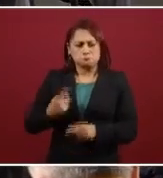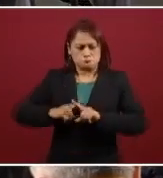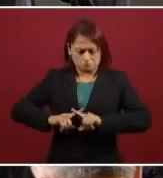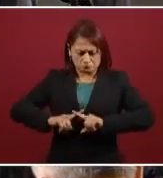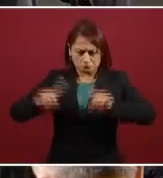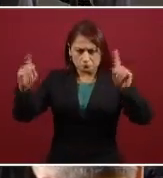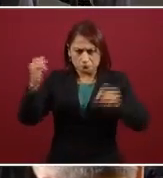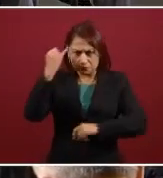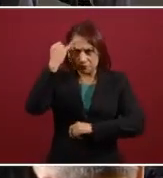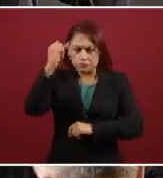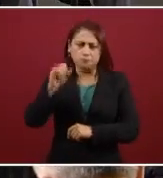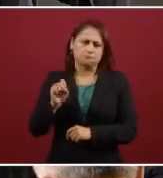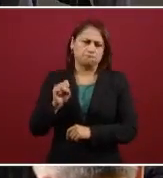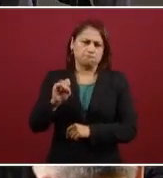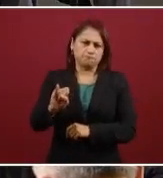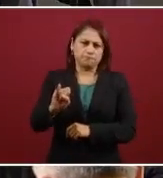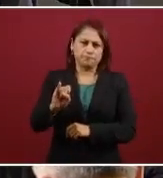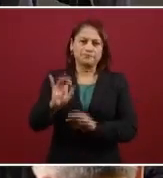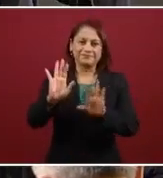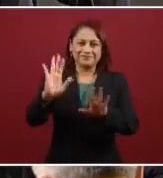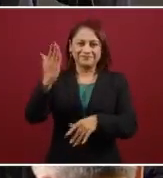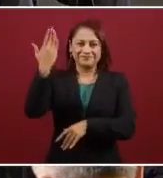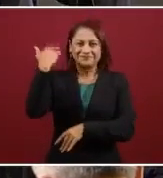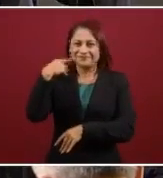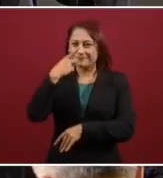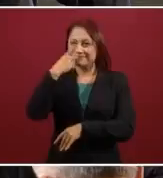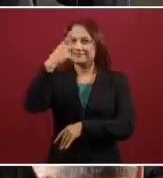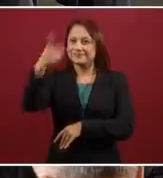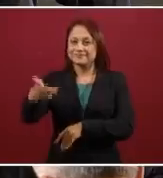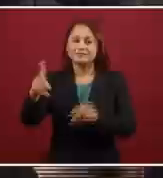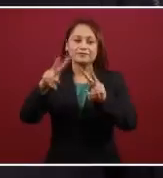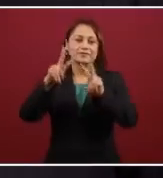de lo de la banca de desarrollo,